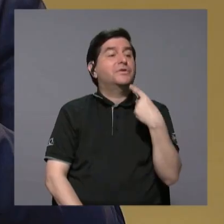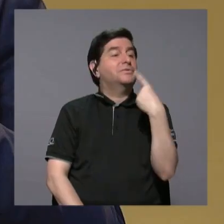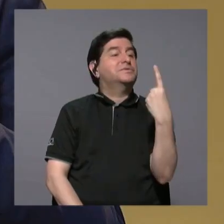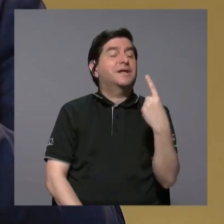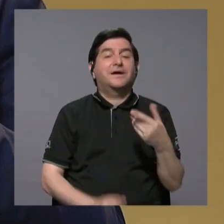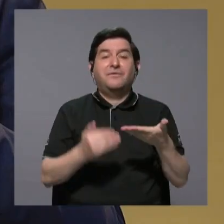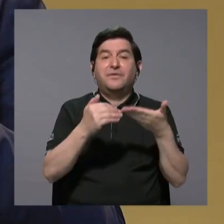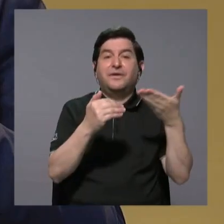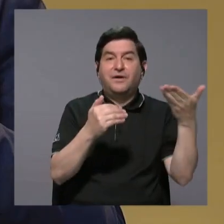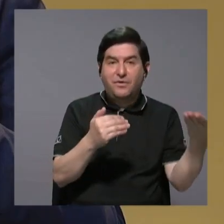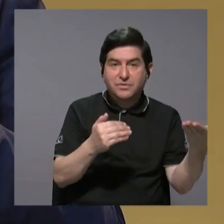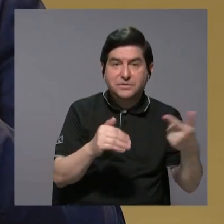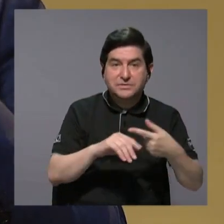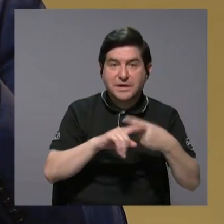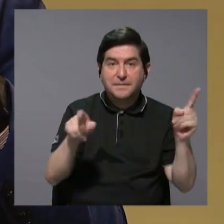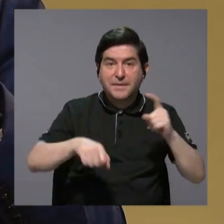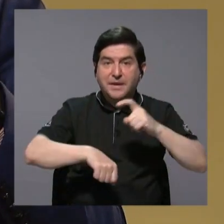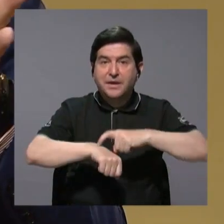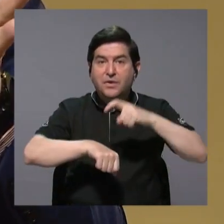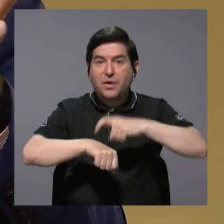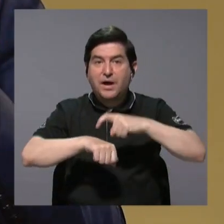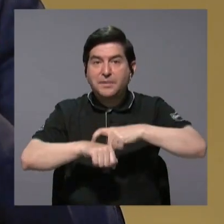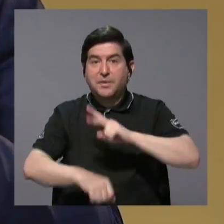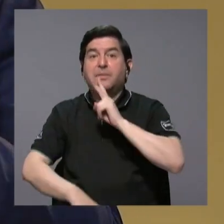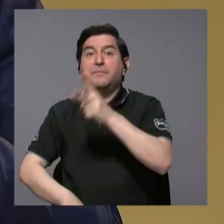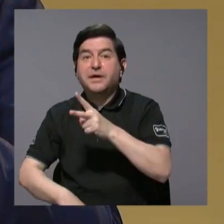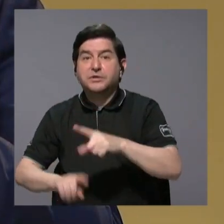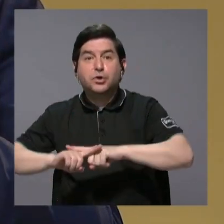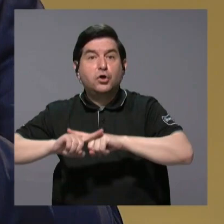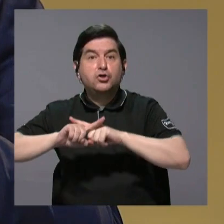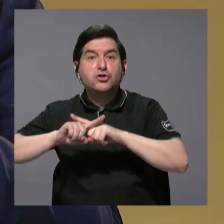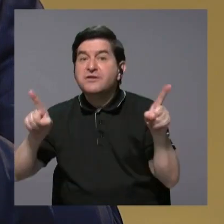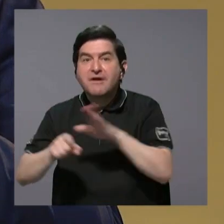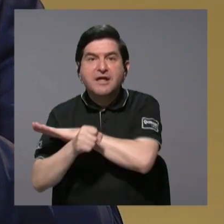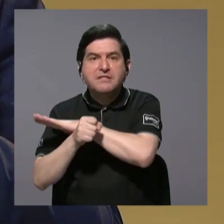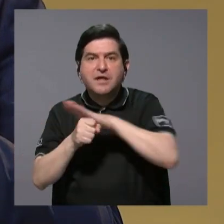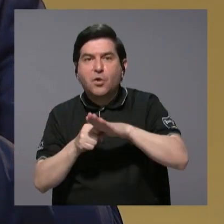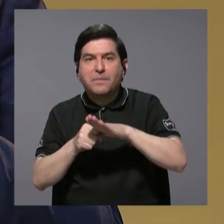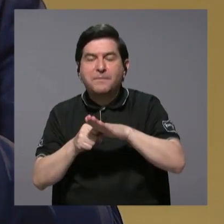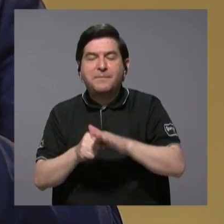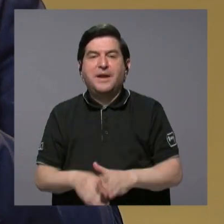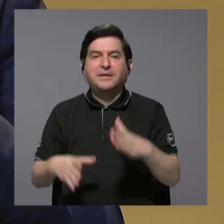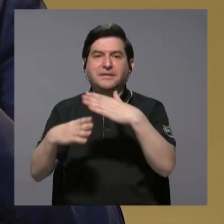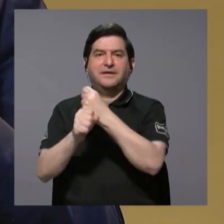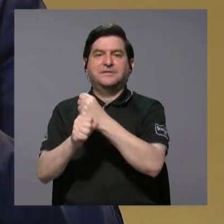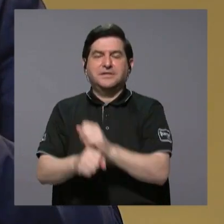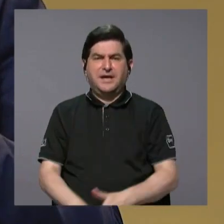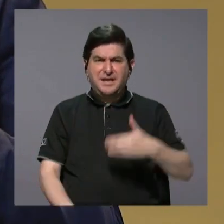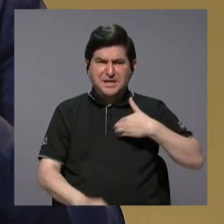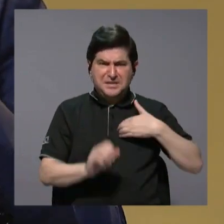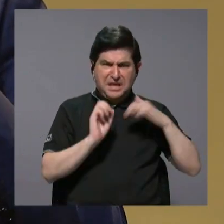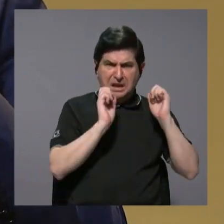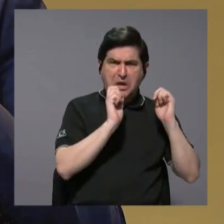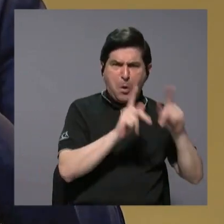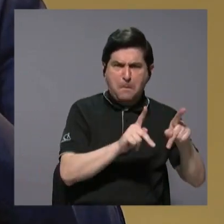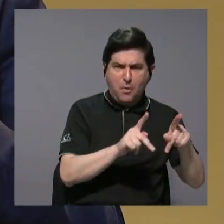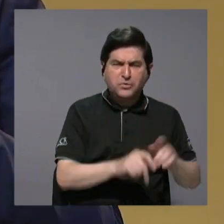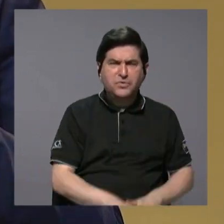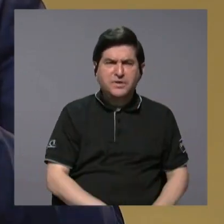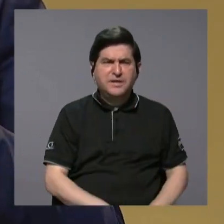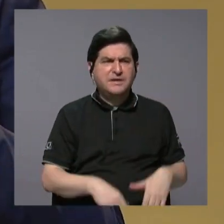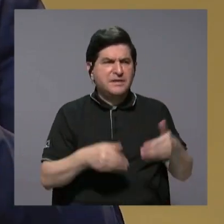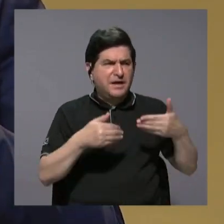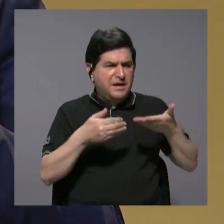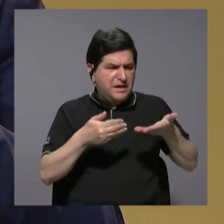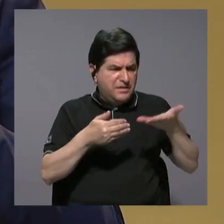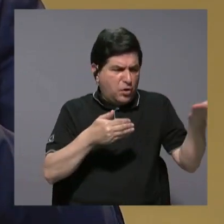cosa, pero a la hora de los balazos hacemos otra completamente distinta. Cuando se tiene la oportunidad de empujar las